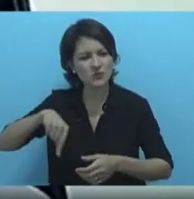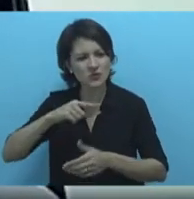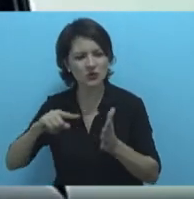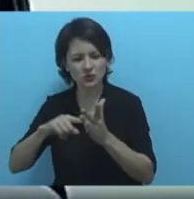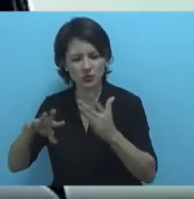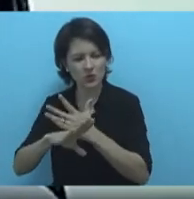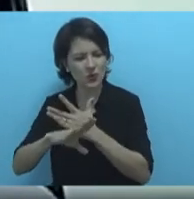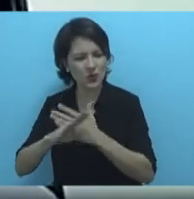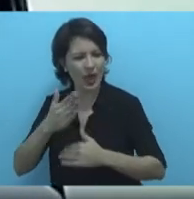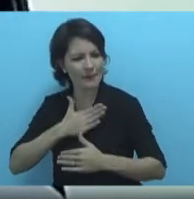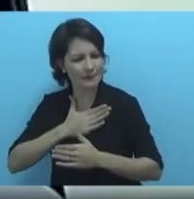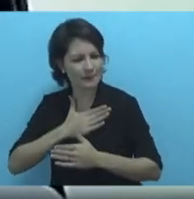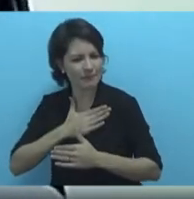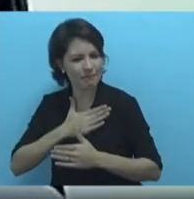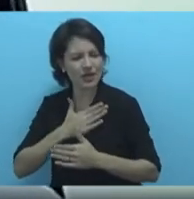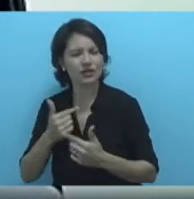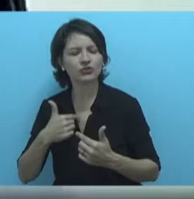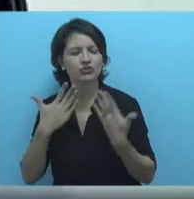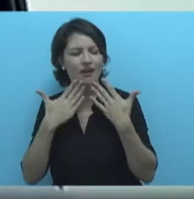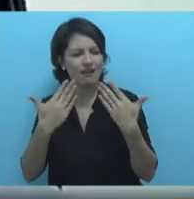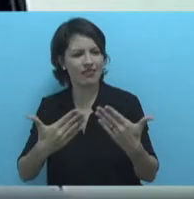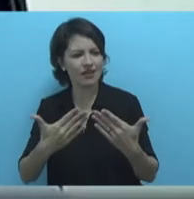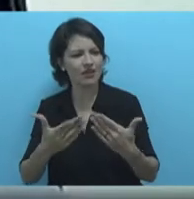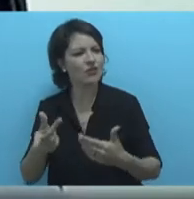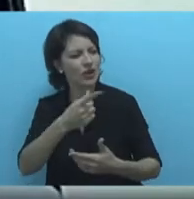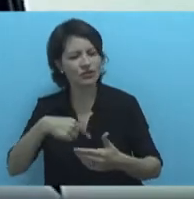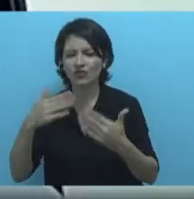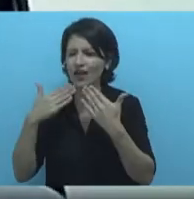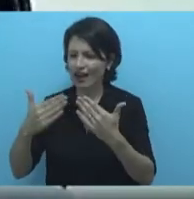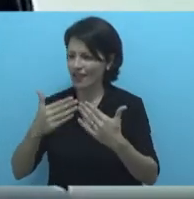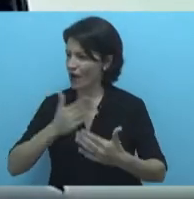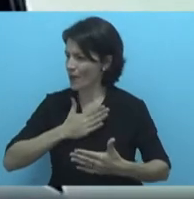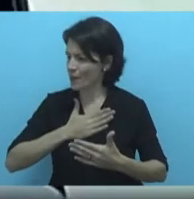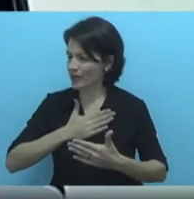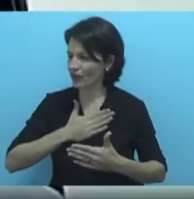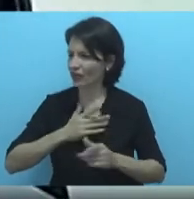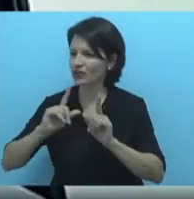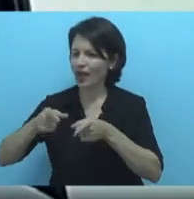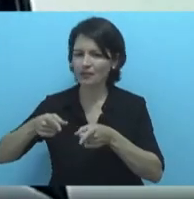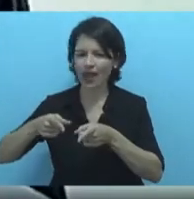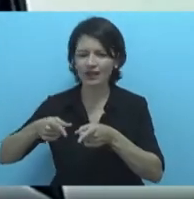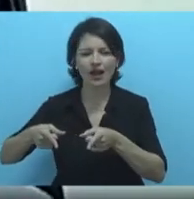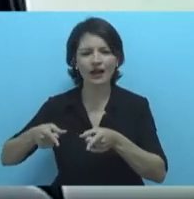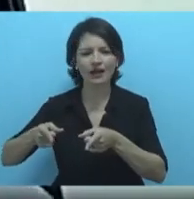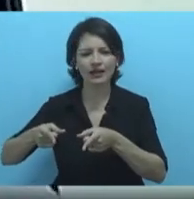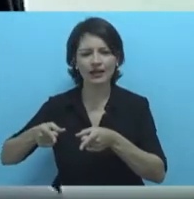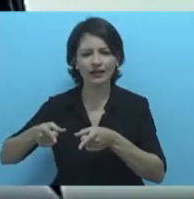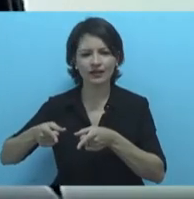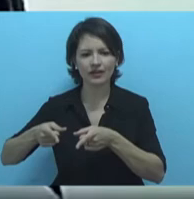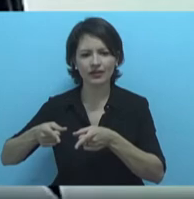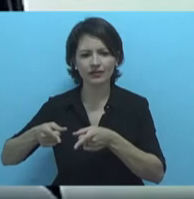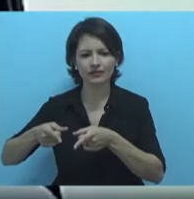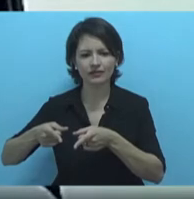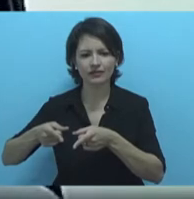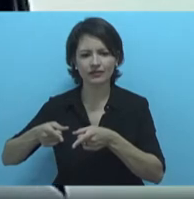hoy estoy haciendo pie agradecerles en el nombre no solamente mío en esta iniciativa del proyecto sino